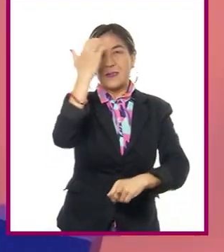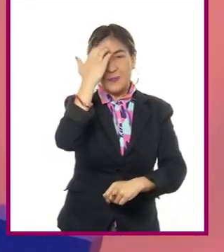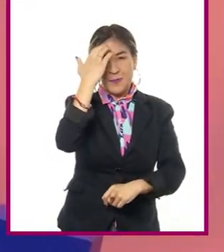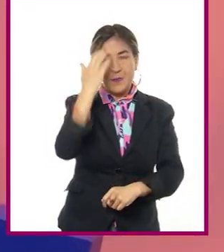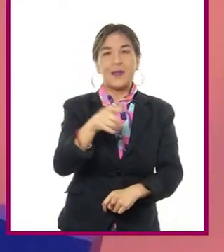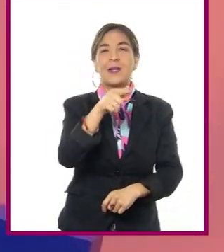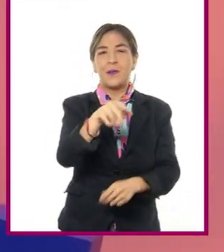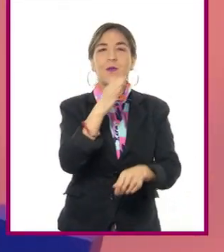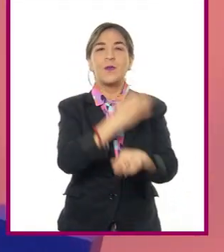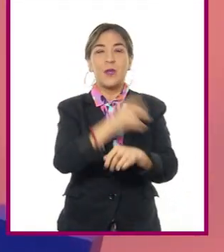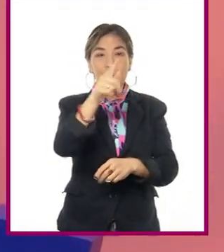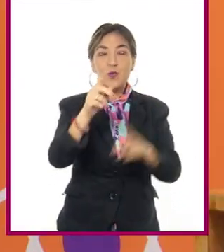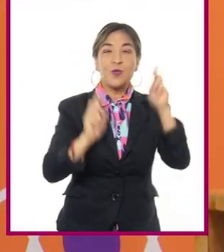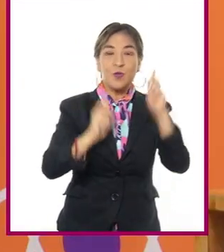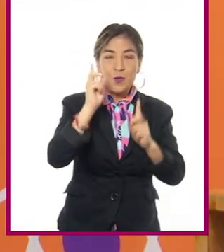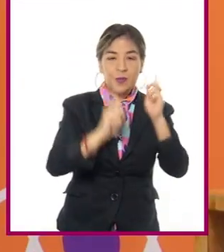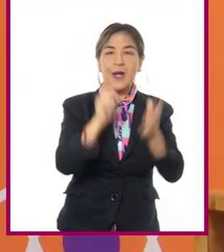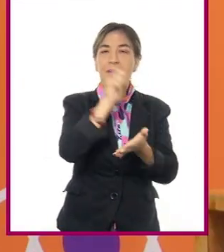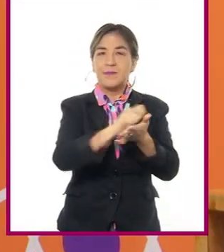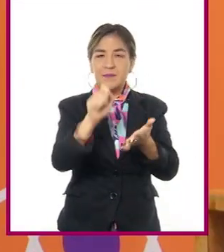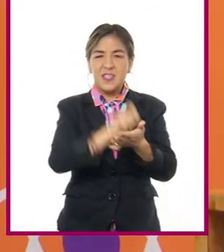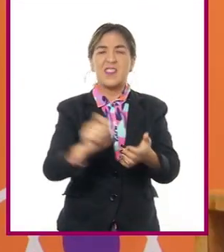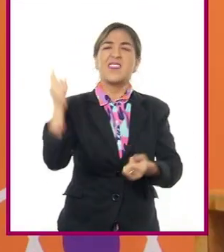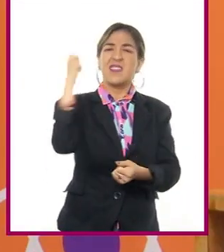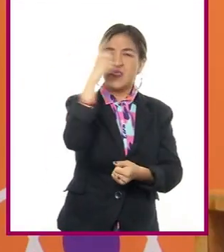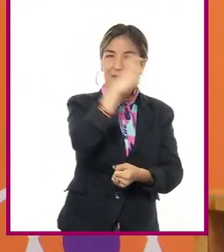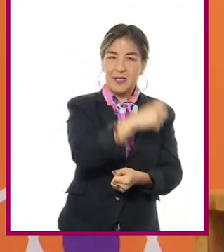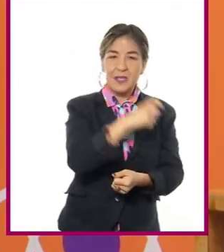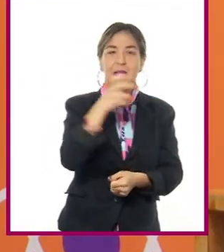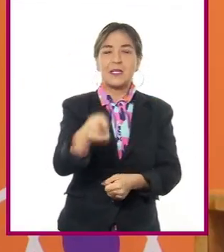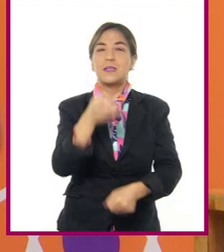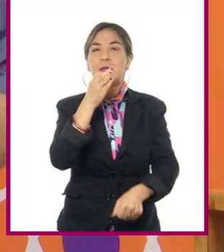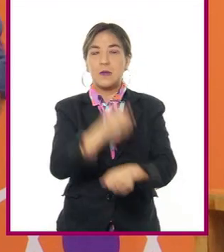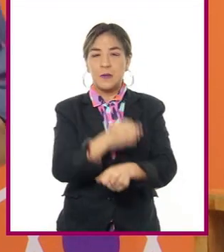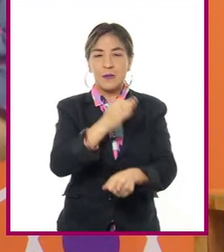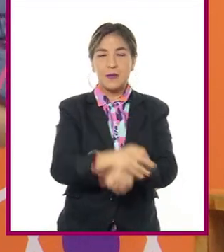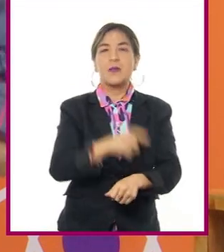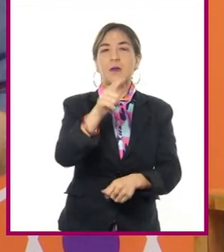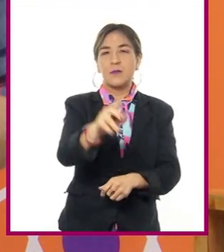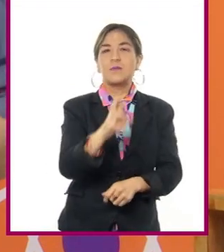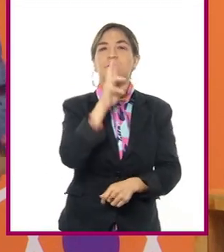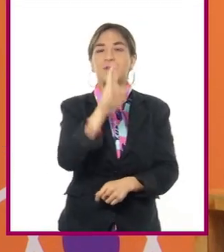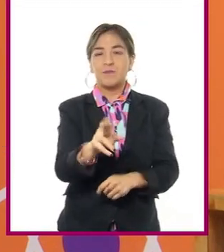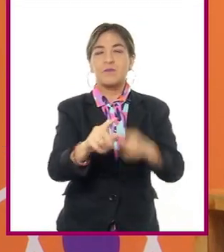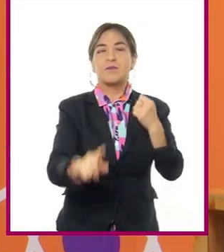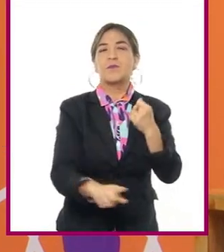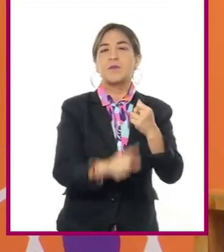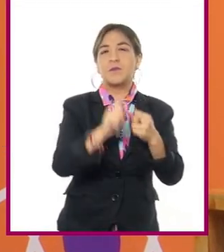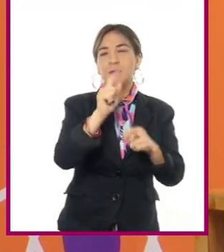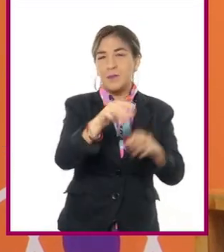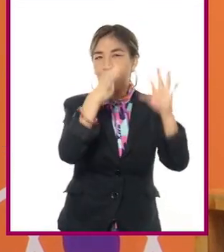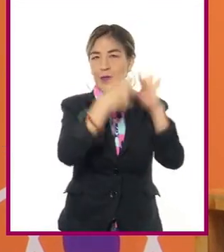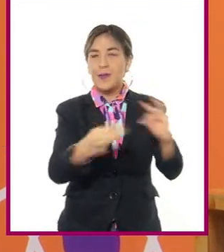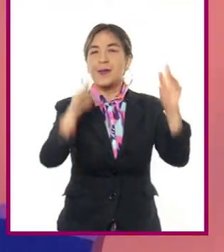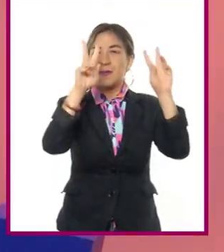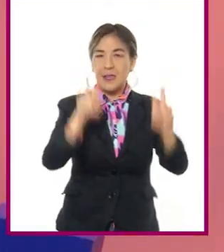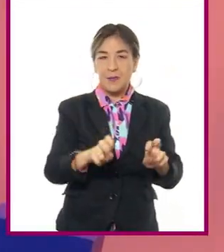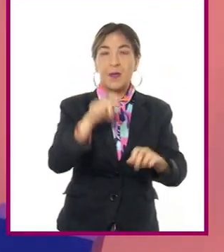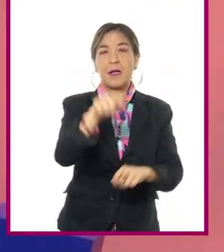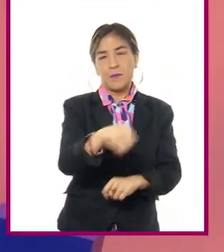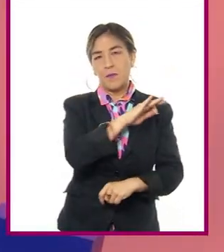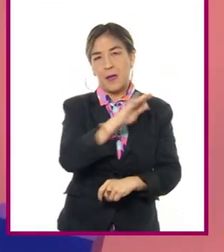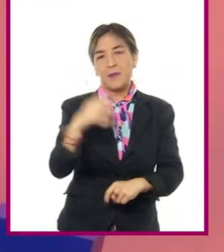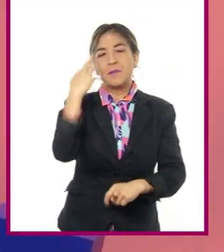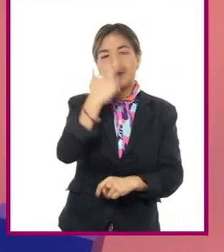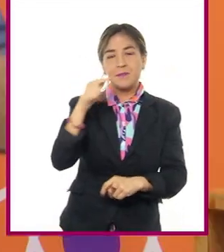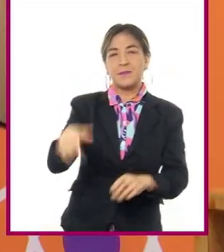un registro de las dudas, inquietudes o dificultades que surgen al resolver los planteamientos, pues muchas de estas las